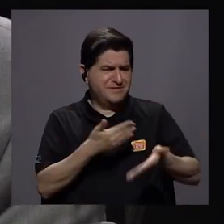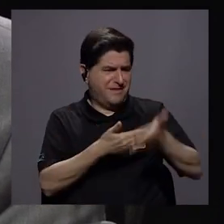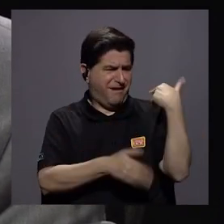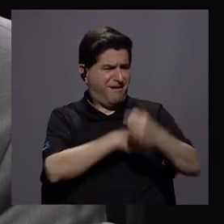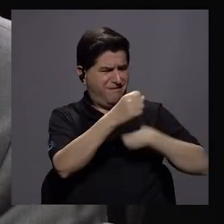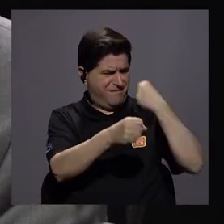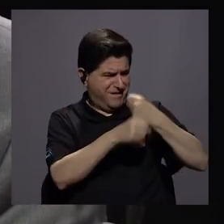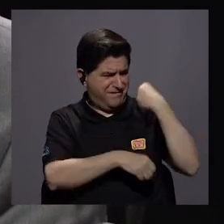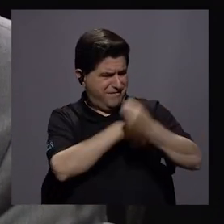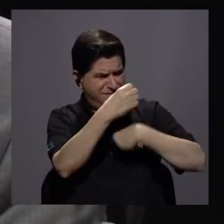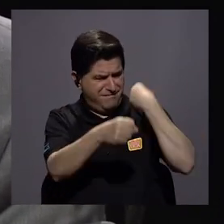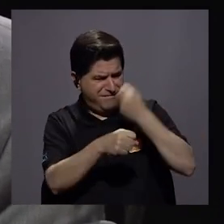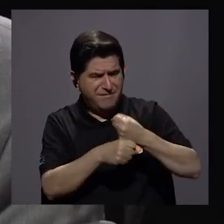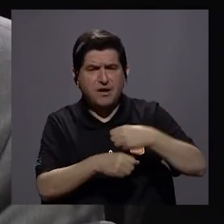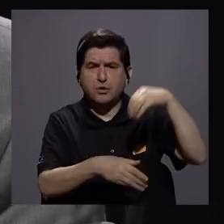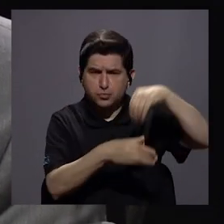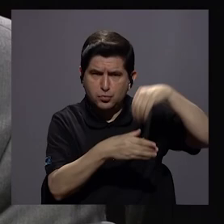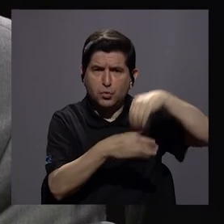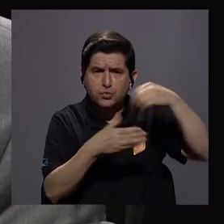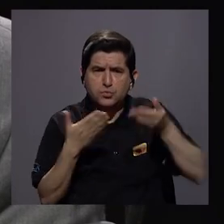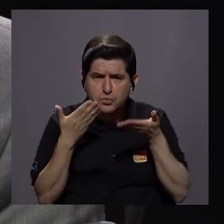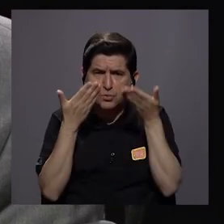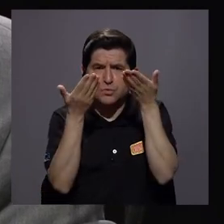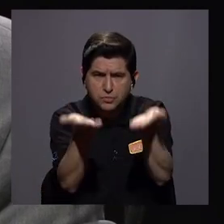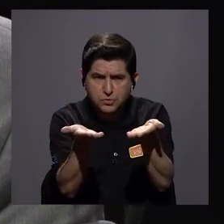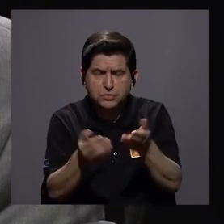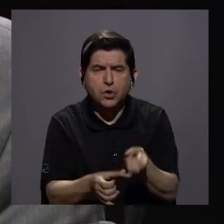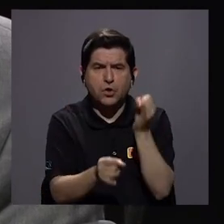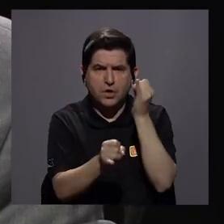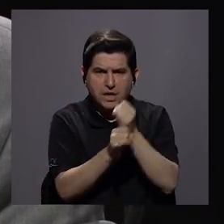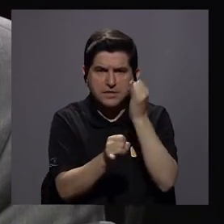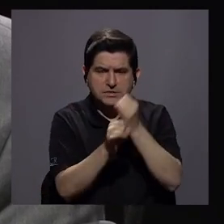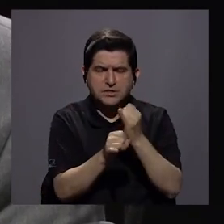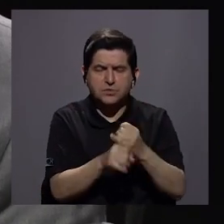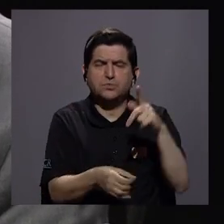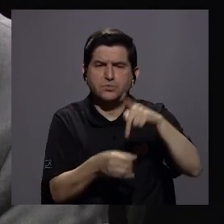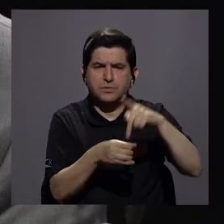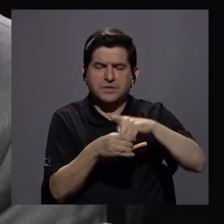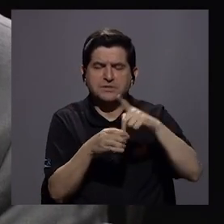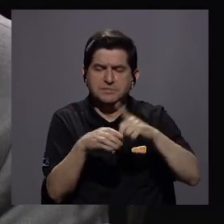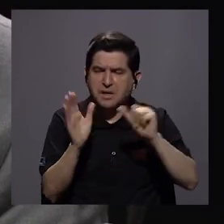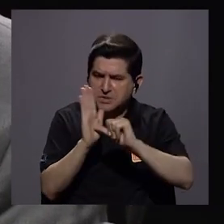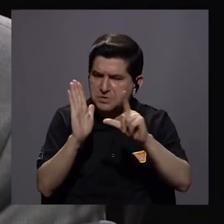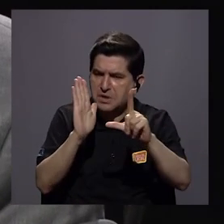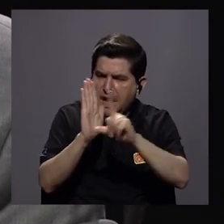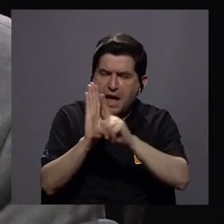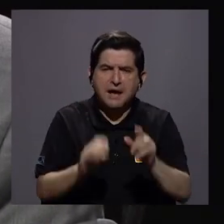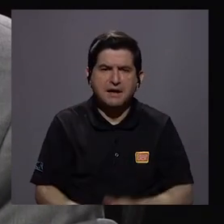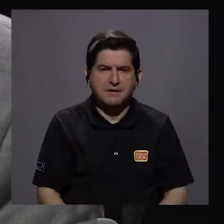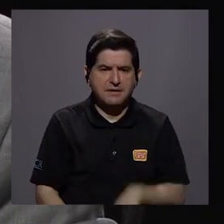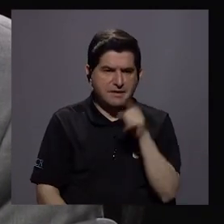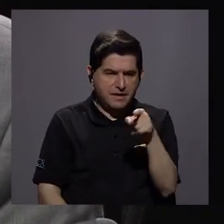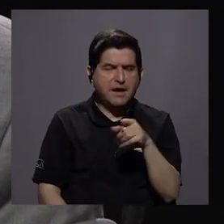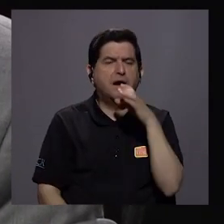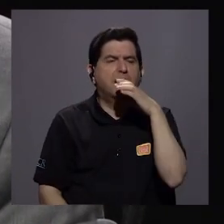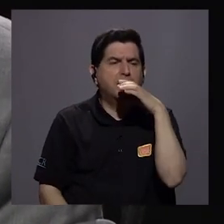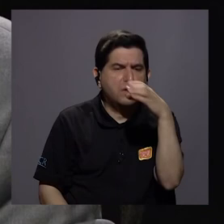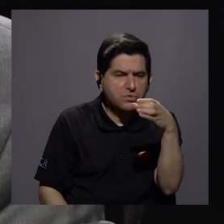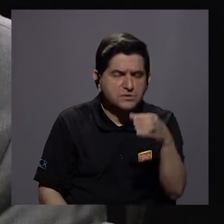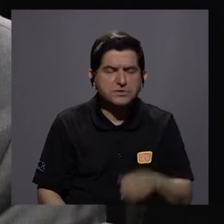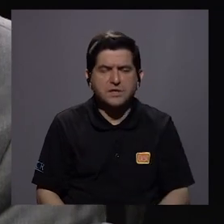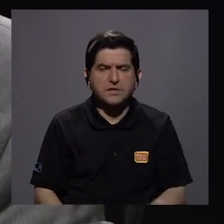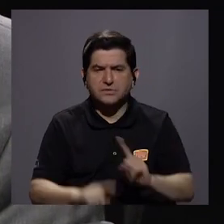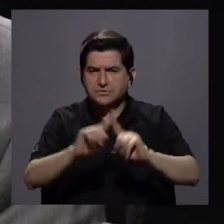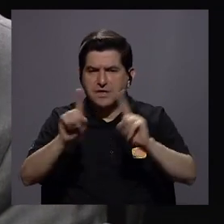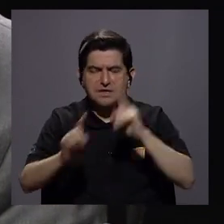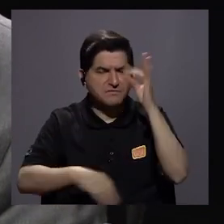en los años anteriores han hecho aportes y el instituto ha estado presente en la Asamblea Legislativa haciendo recomendaciones